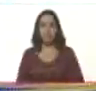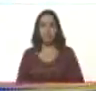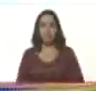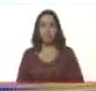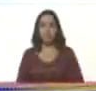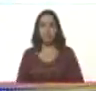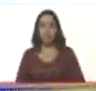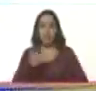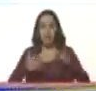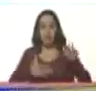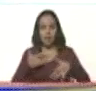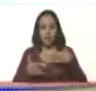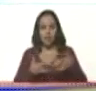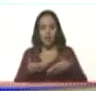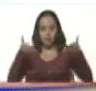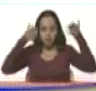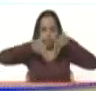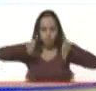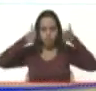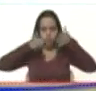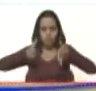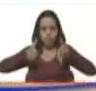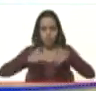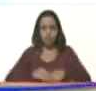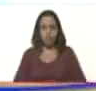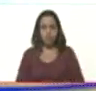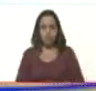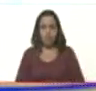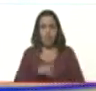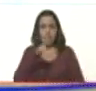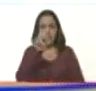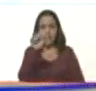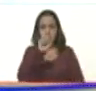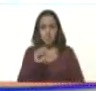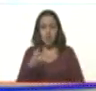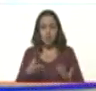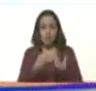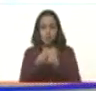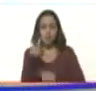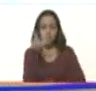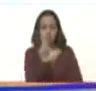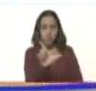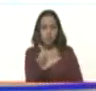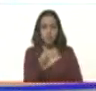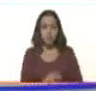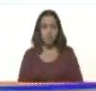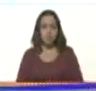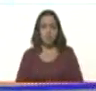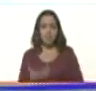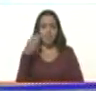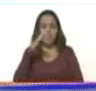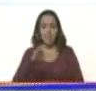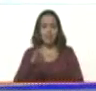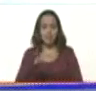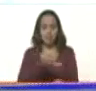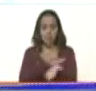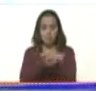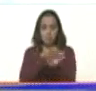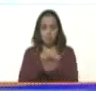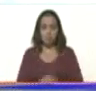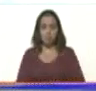la actividad de orientación de la RAS, en conjunto con el Partido Socialista Unido de Venezuela, en el Estado Nueva Esparta, usted nos